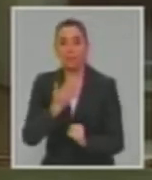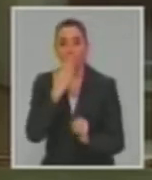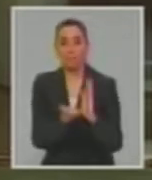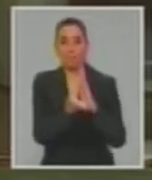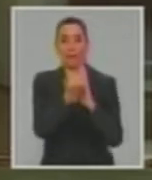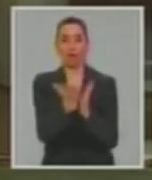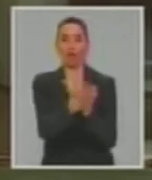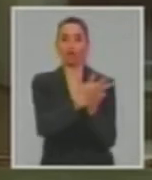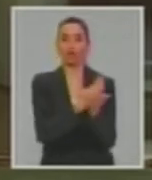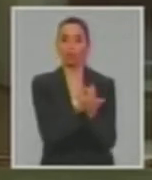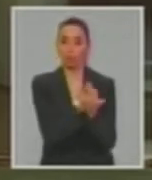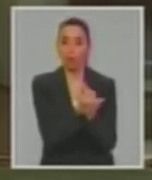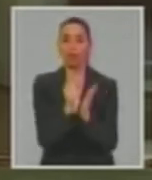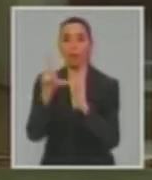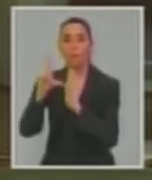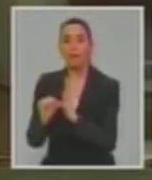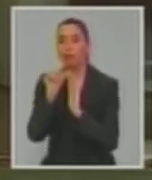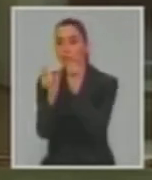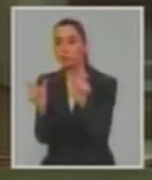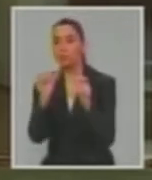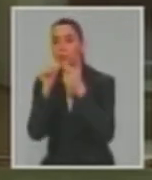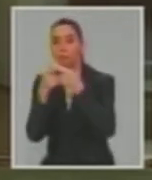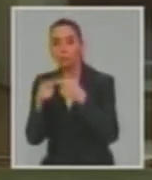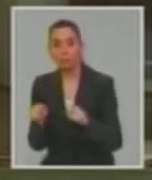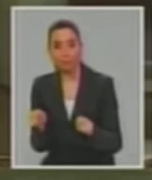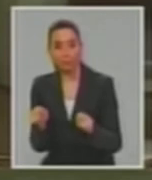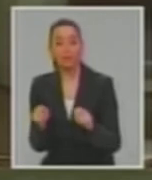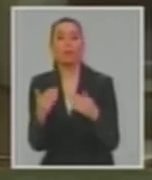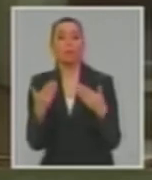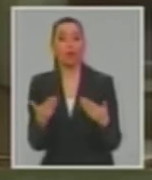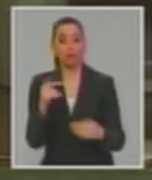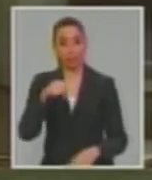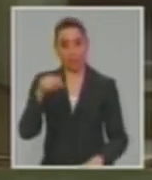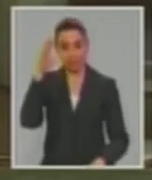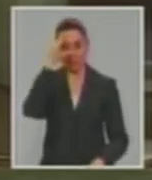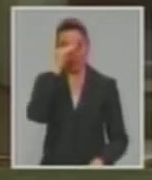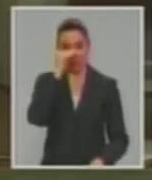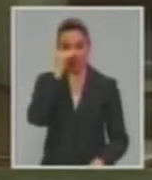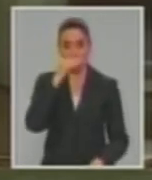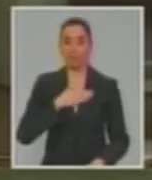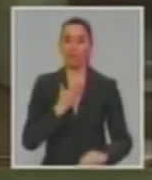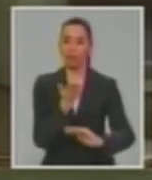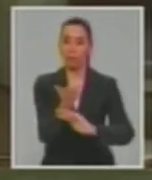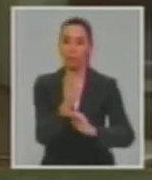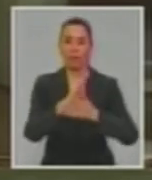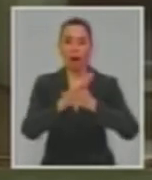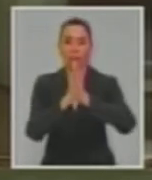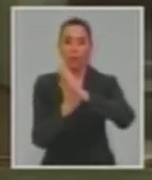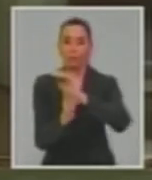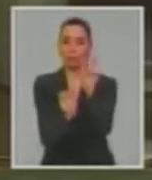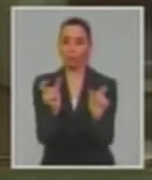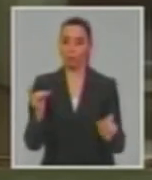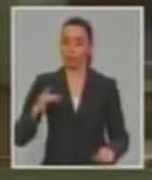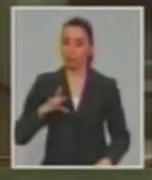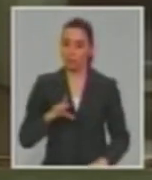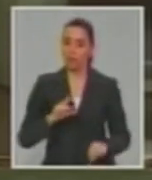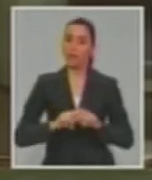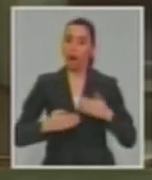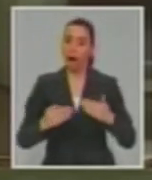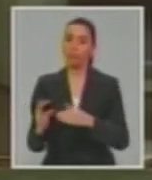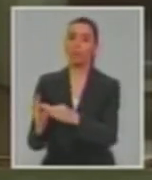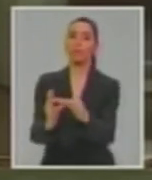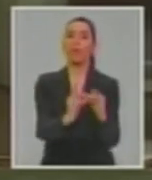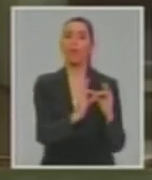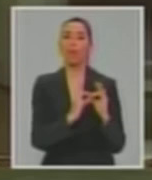salarios y reduciendo la pobreza. Por eso, esta noche, les quiero pedir a todos mis compatriotas que actuemos con